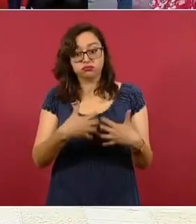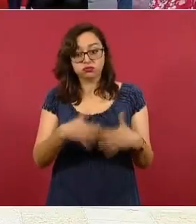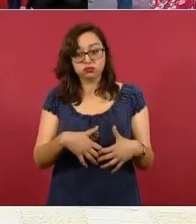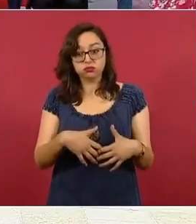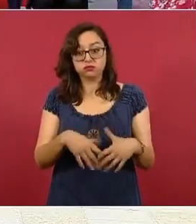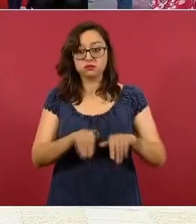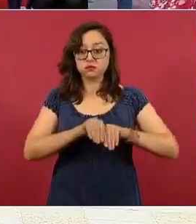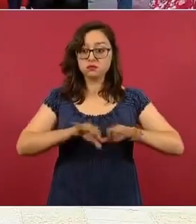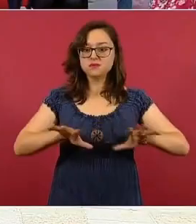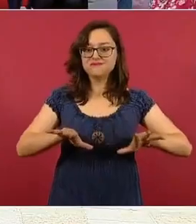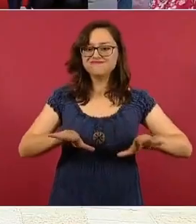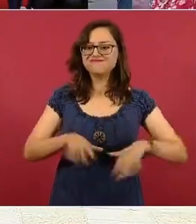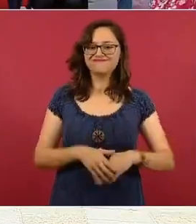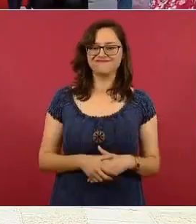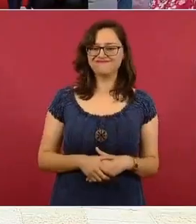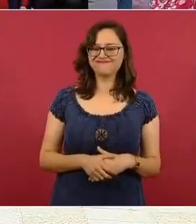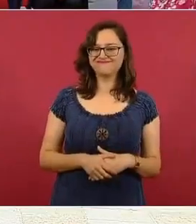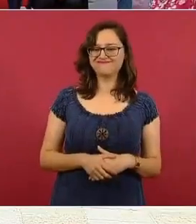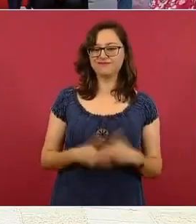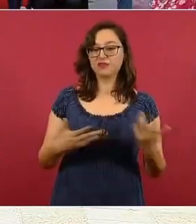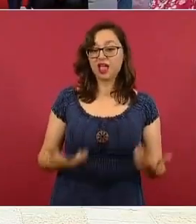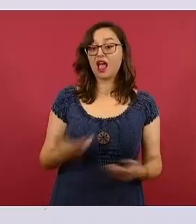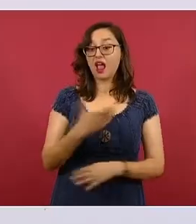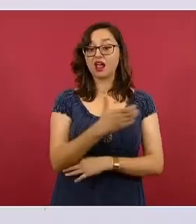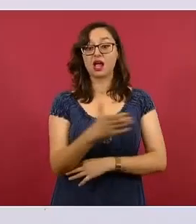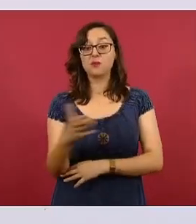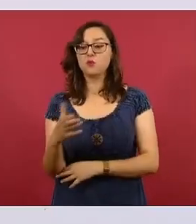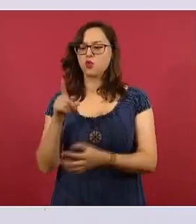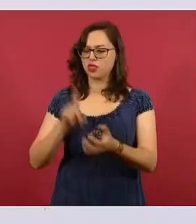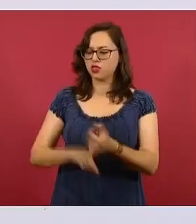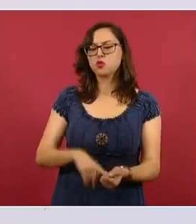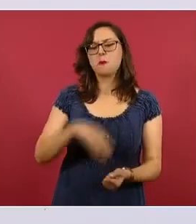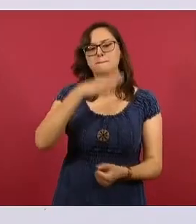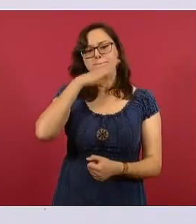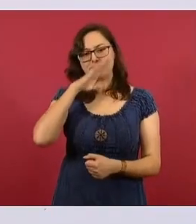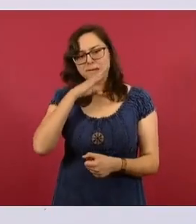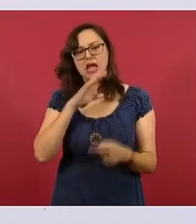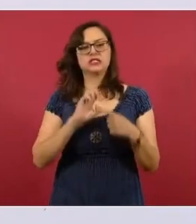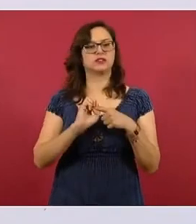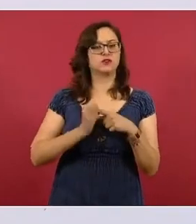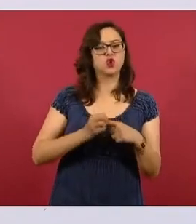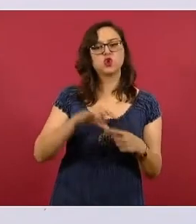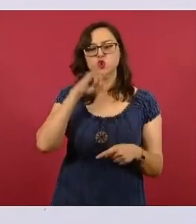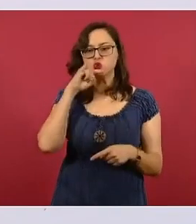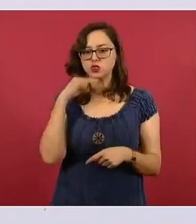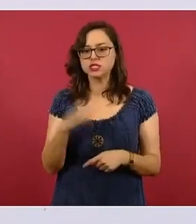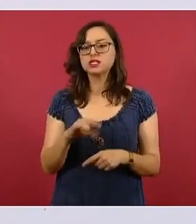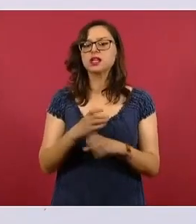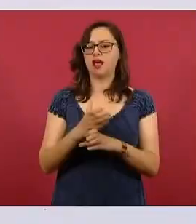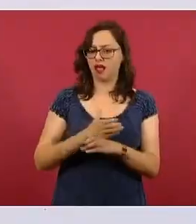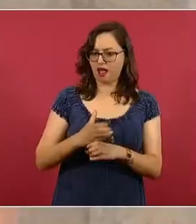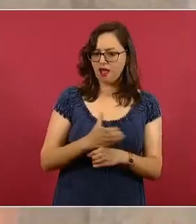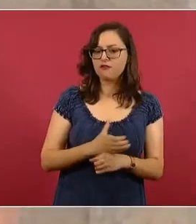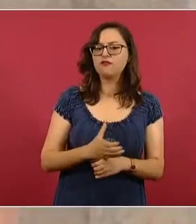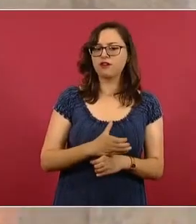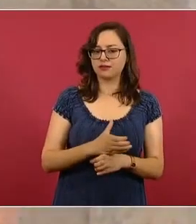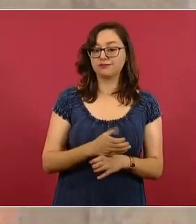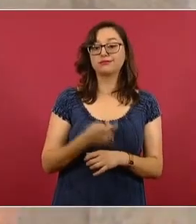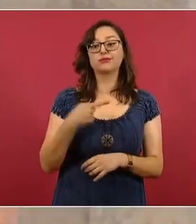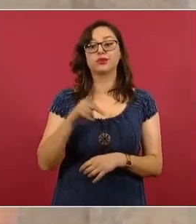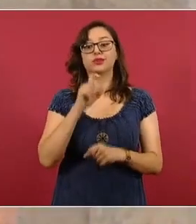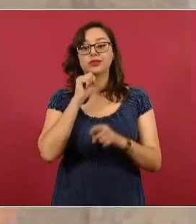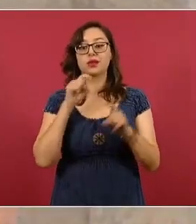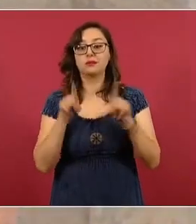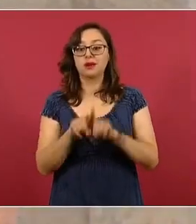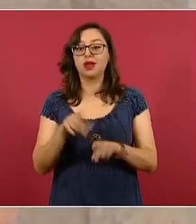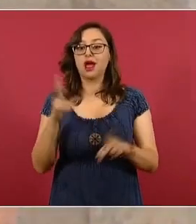Los campesinos no solo cosechan maíz, frijol, chile o café, también cosechan aire